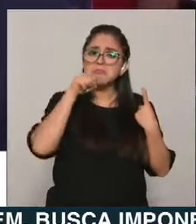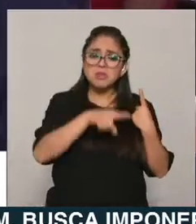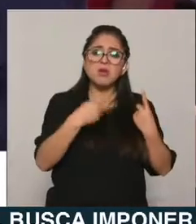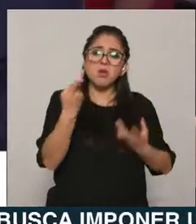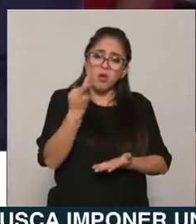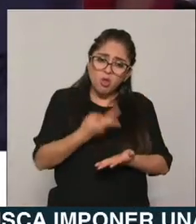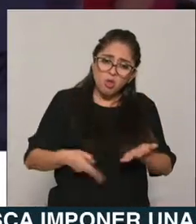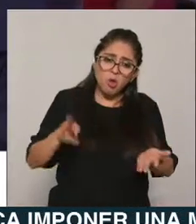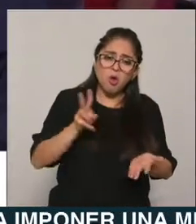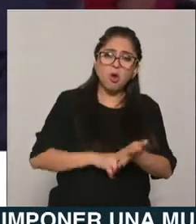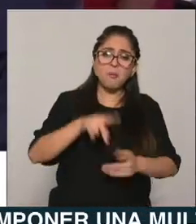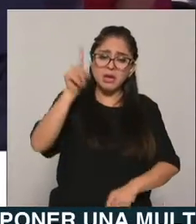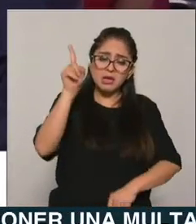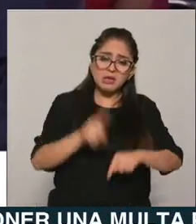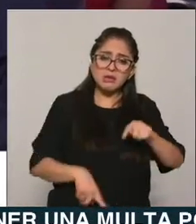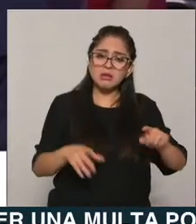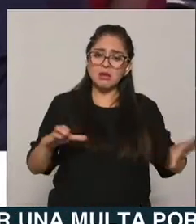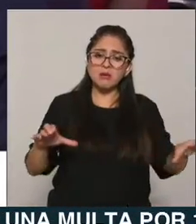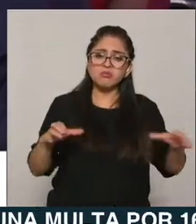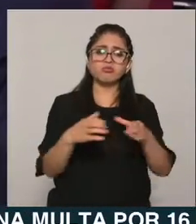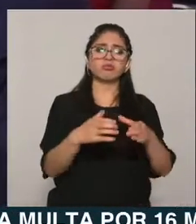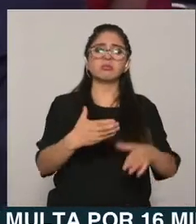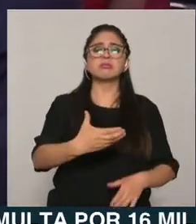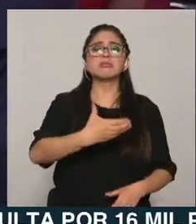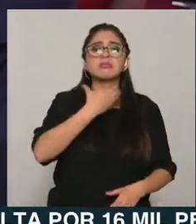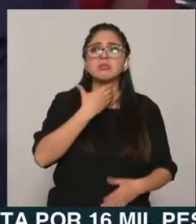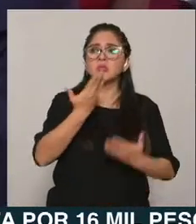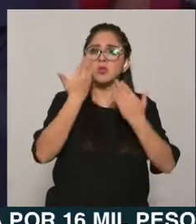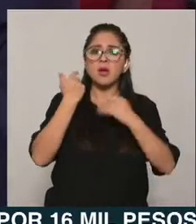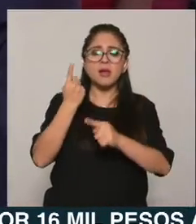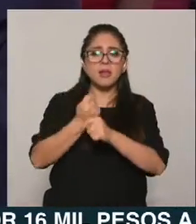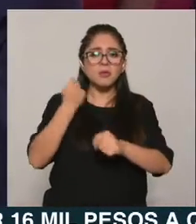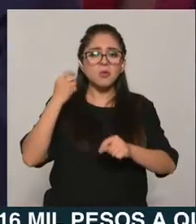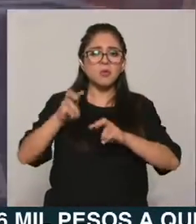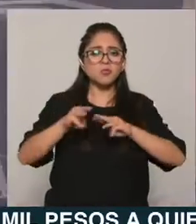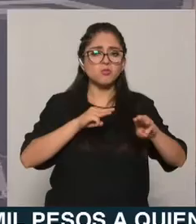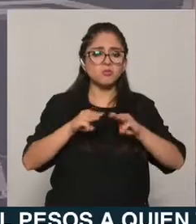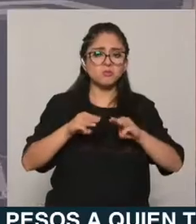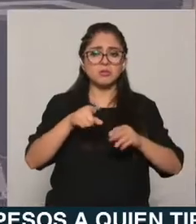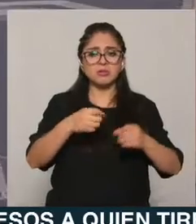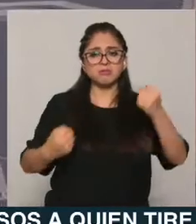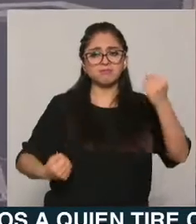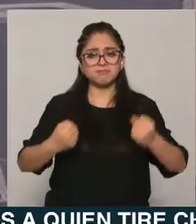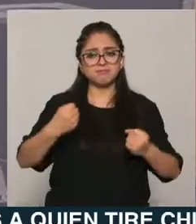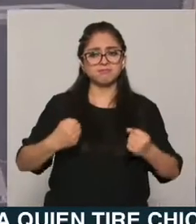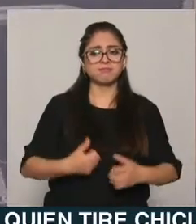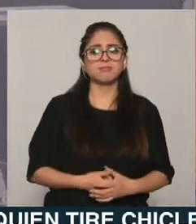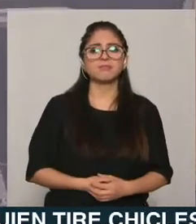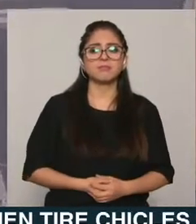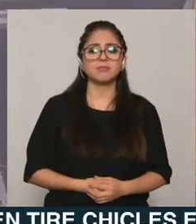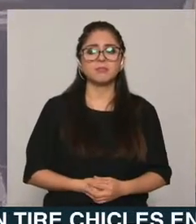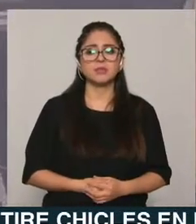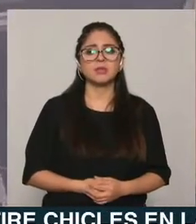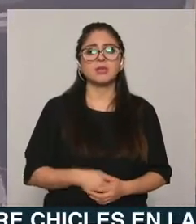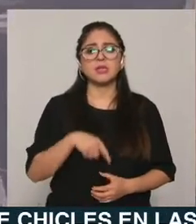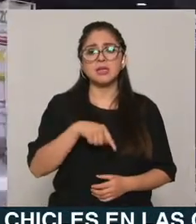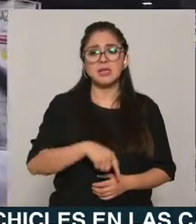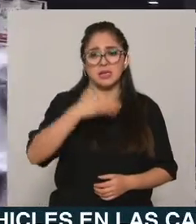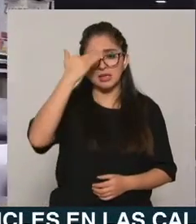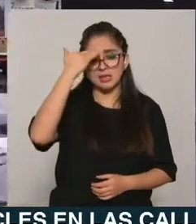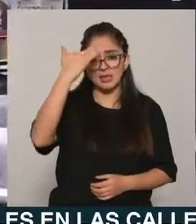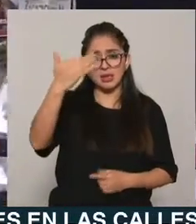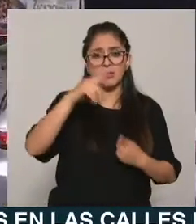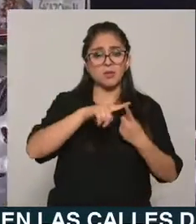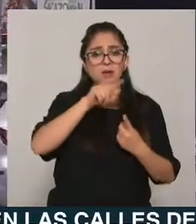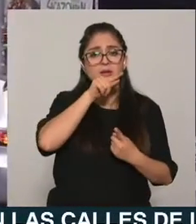no pasa transporte y es bastante difícil de manejar por ahí. El tiempo estimado de la construcción de Etiopía